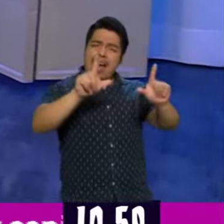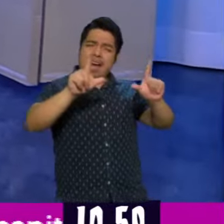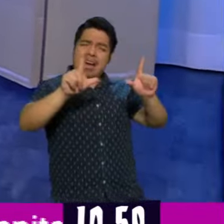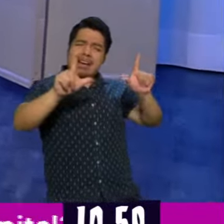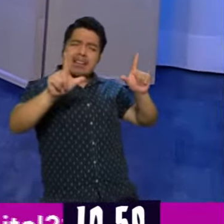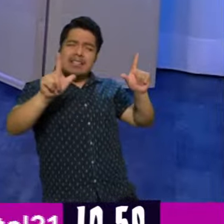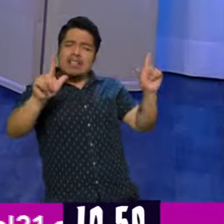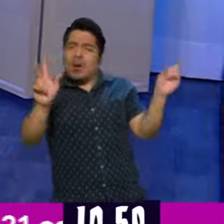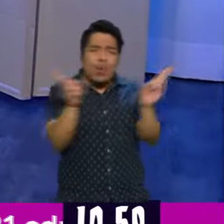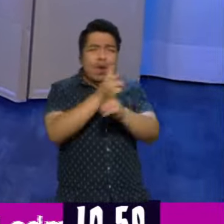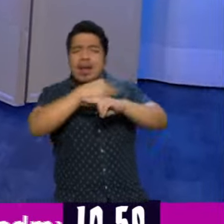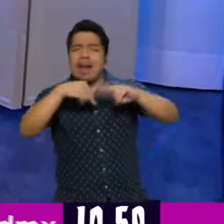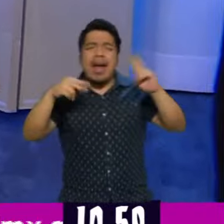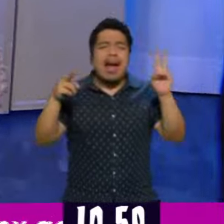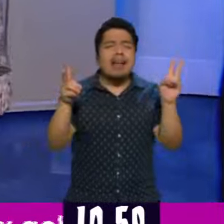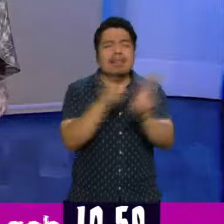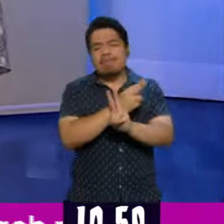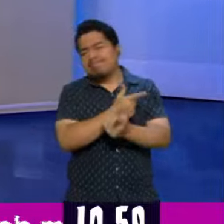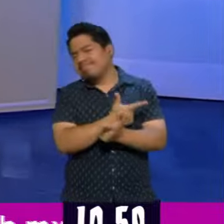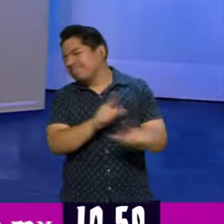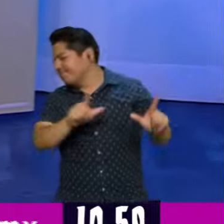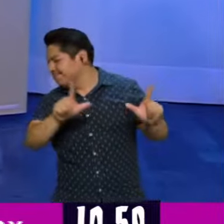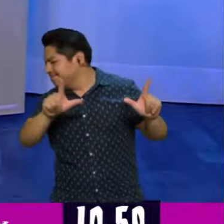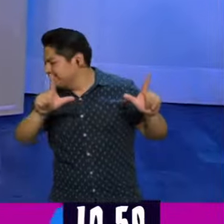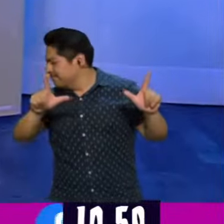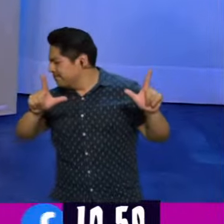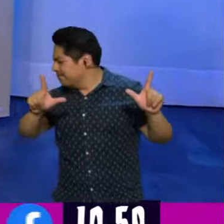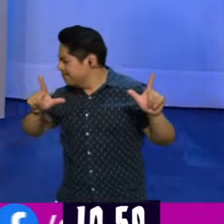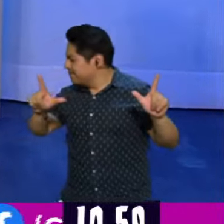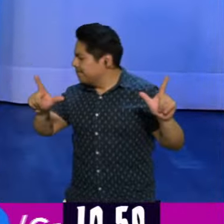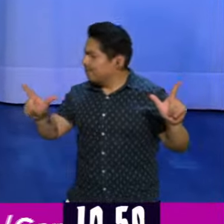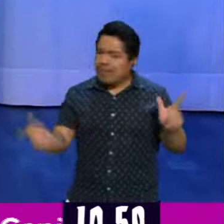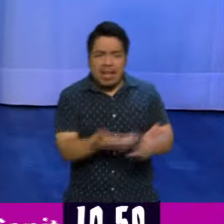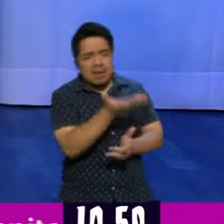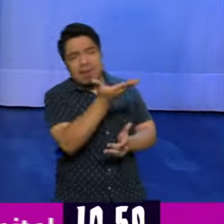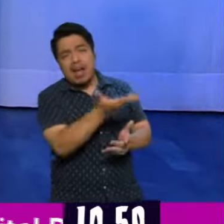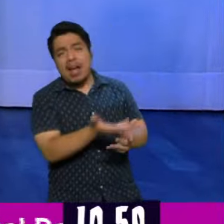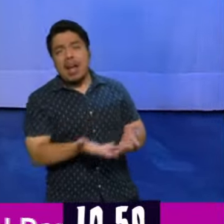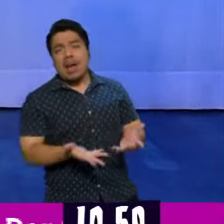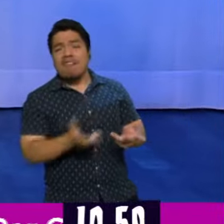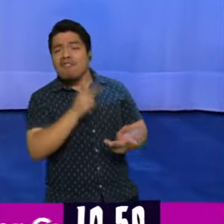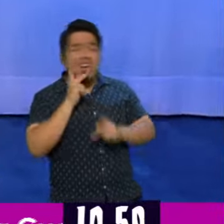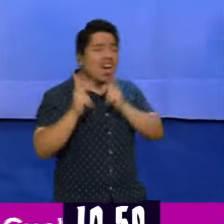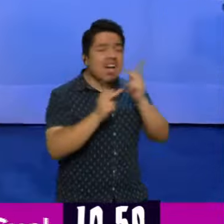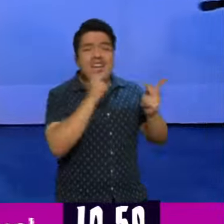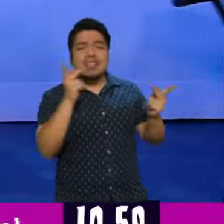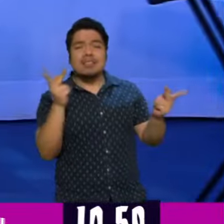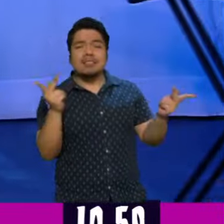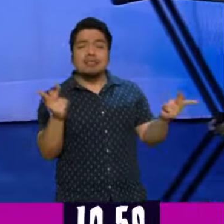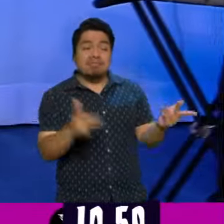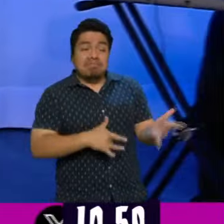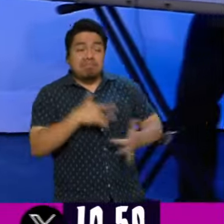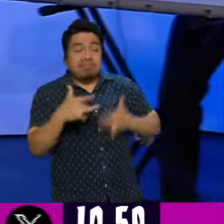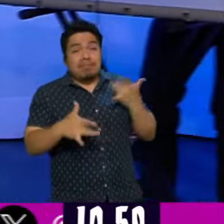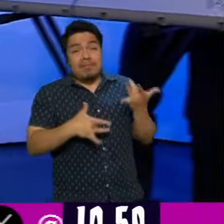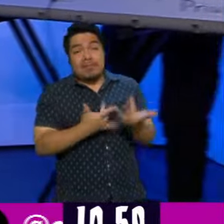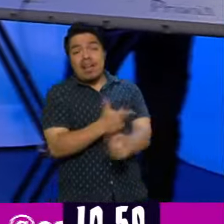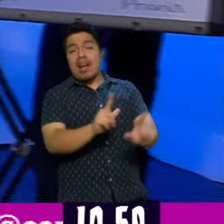el vagabundo que era libre, como las palomas que era